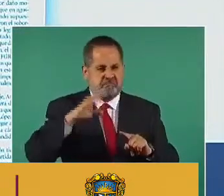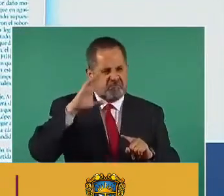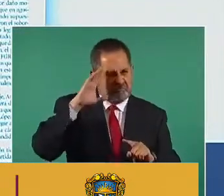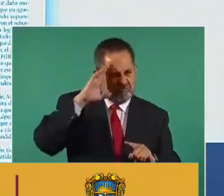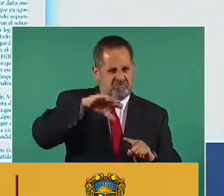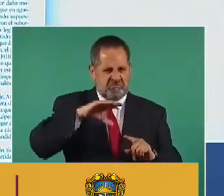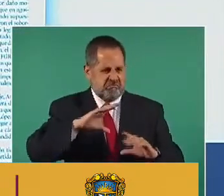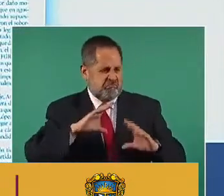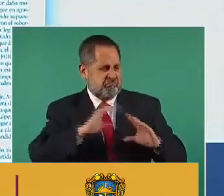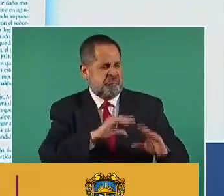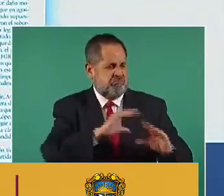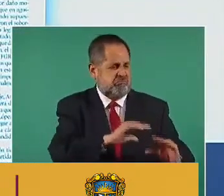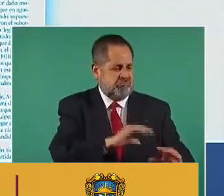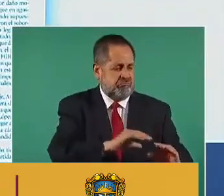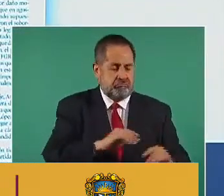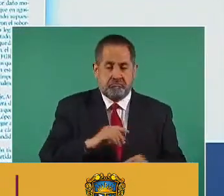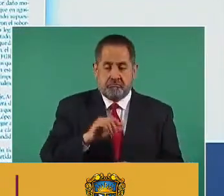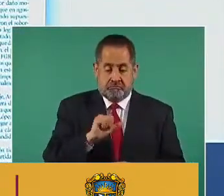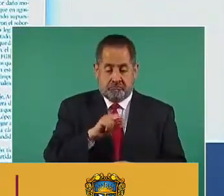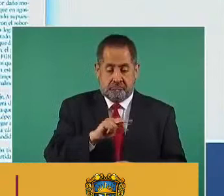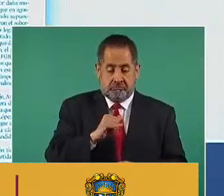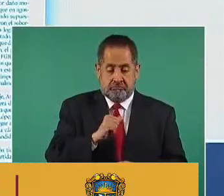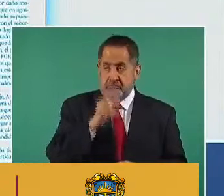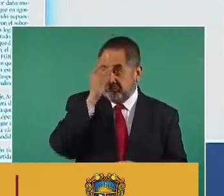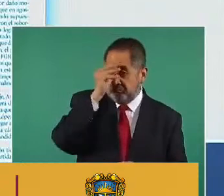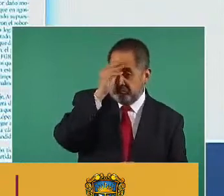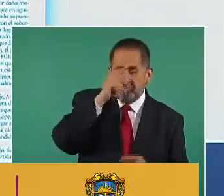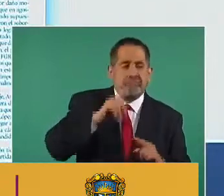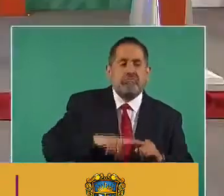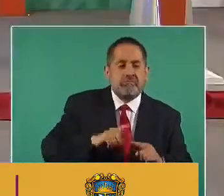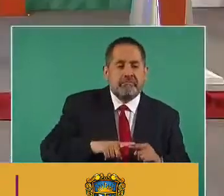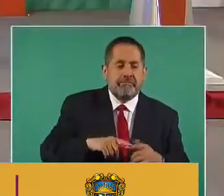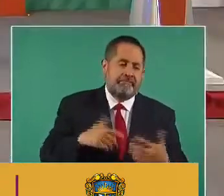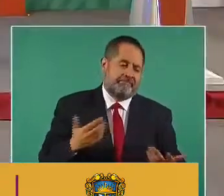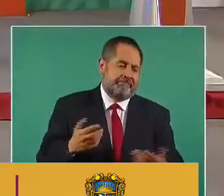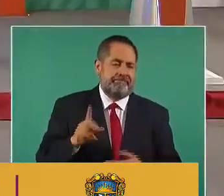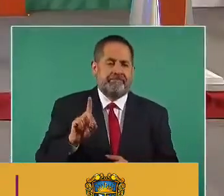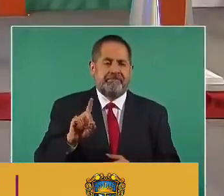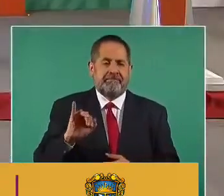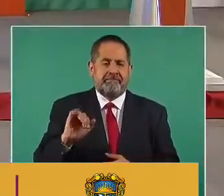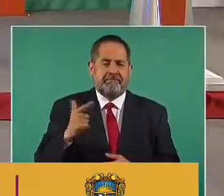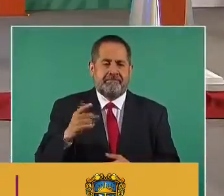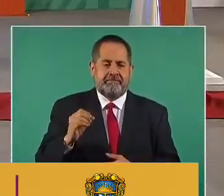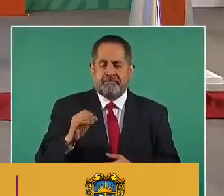de Anaya pues es Diego Fernández de Ceballos,